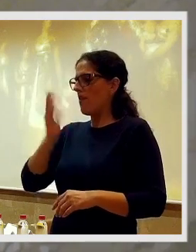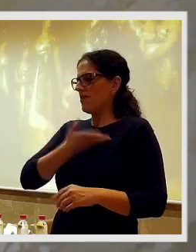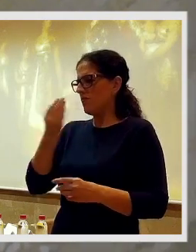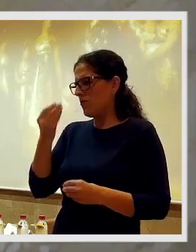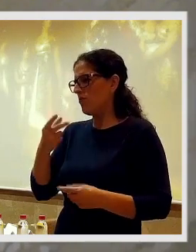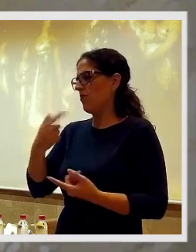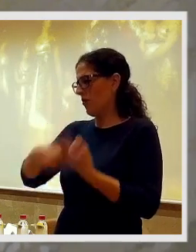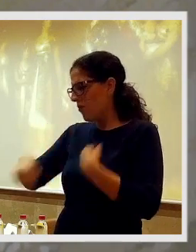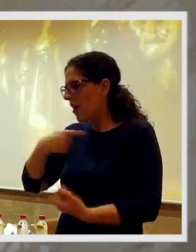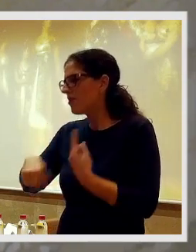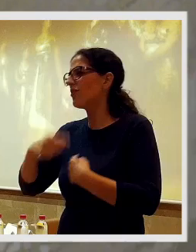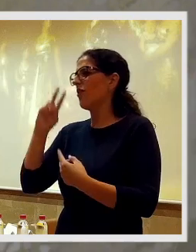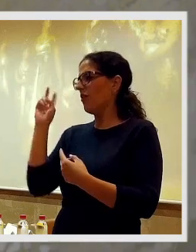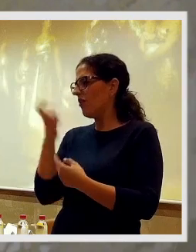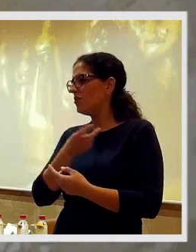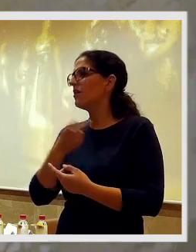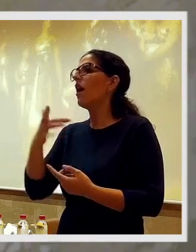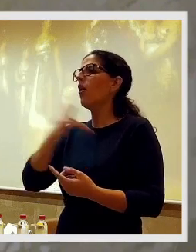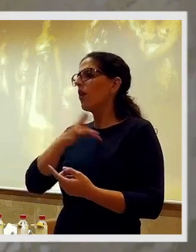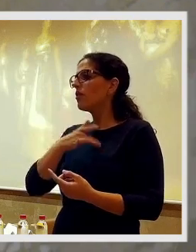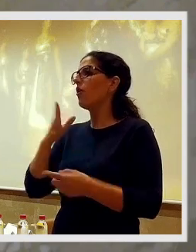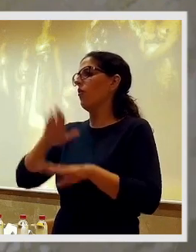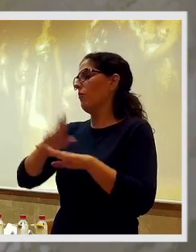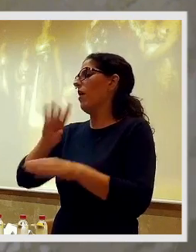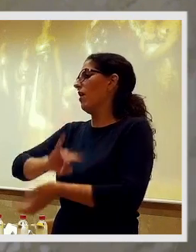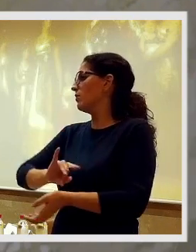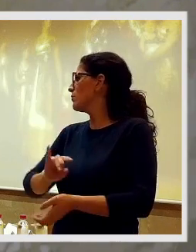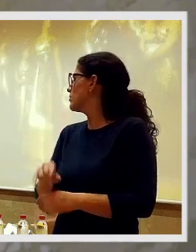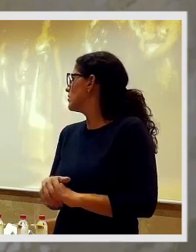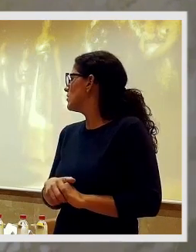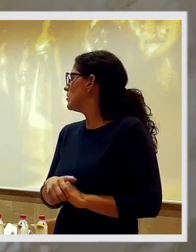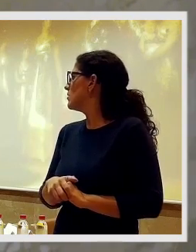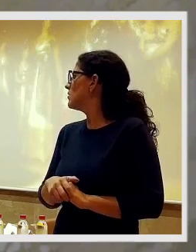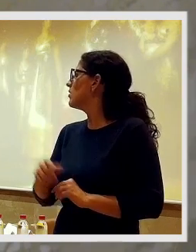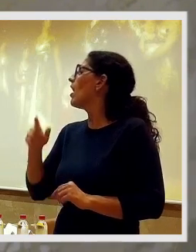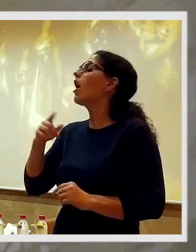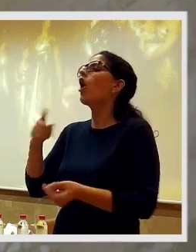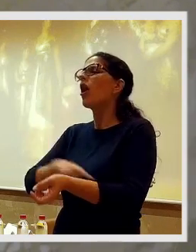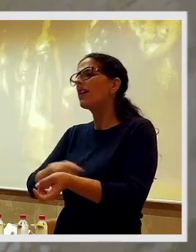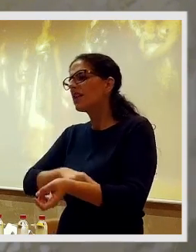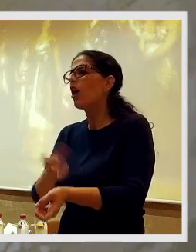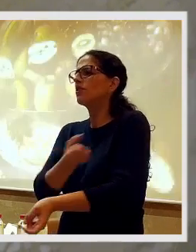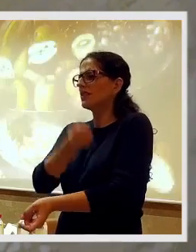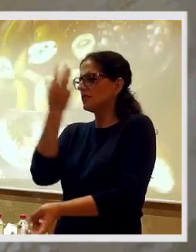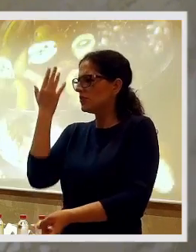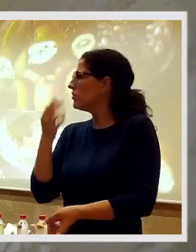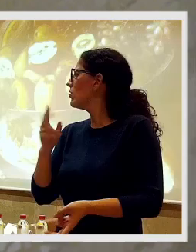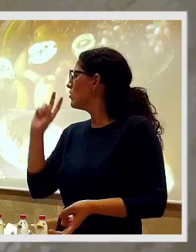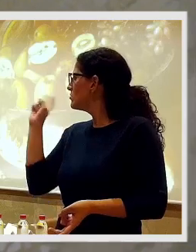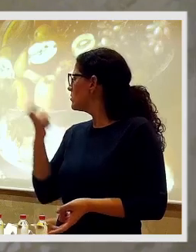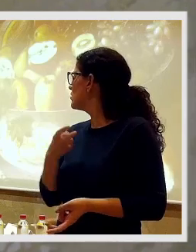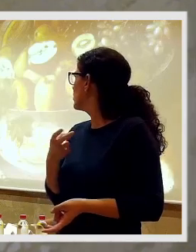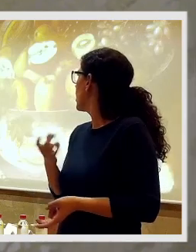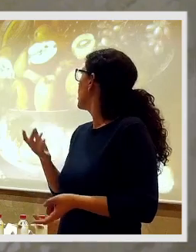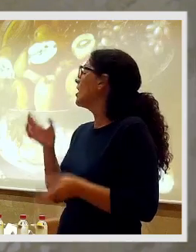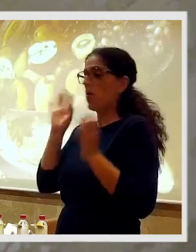pero fundamentalmente en el aspecto cardiovascular. Como ocurre con el colesterol, con la hipertensión, tenemos